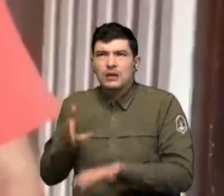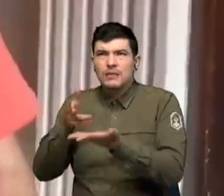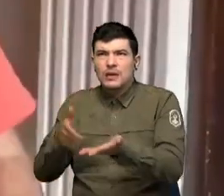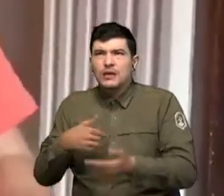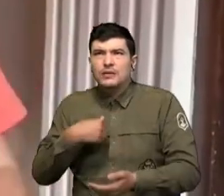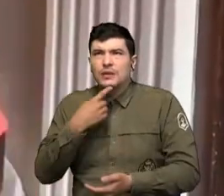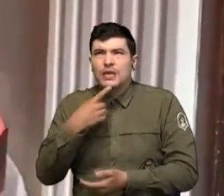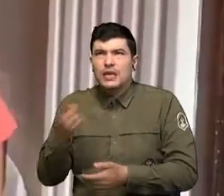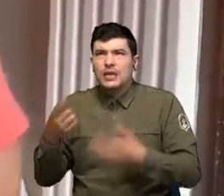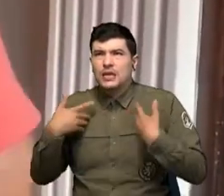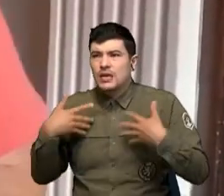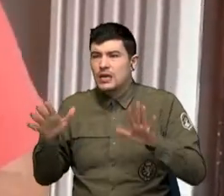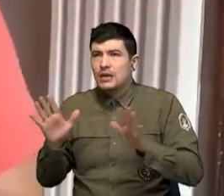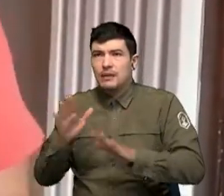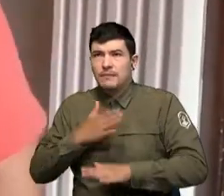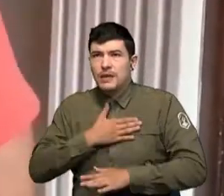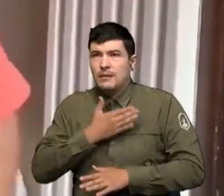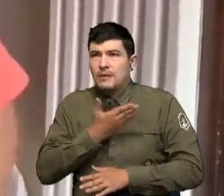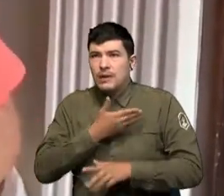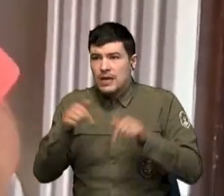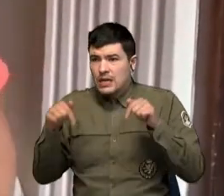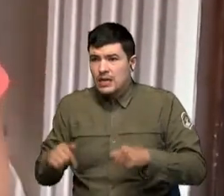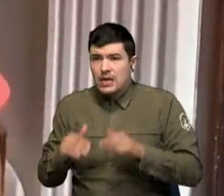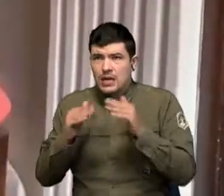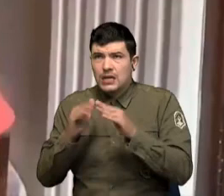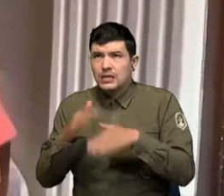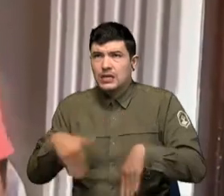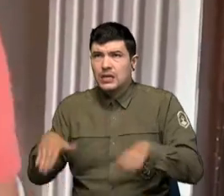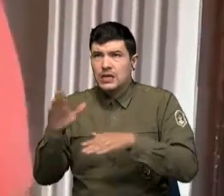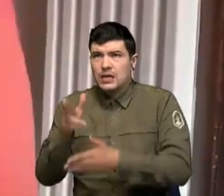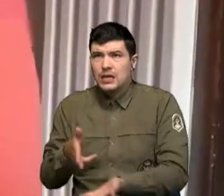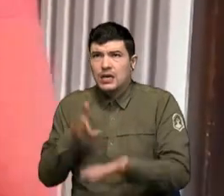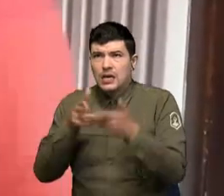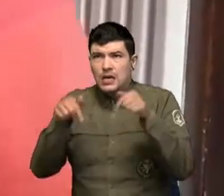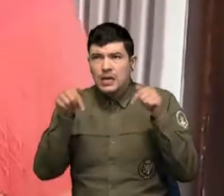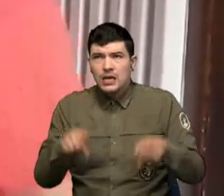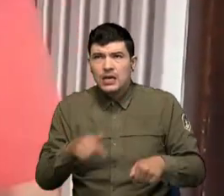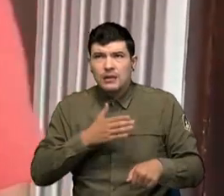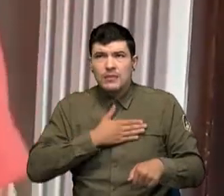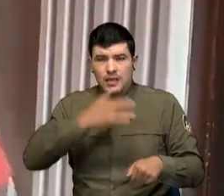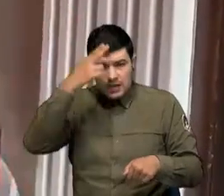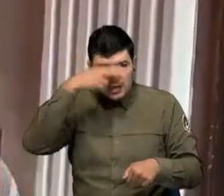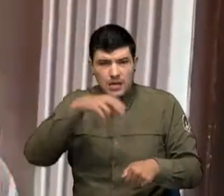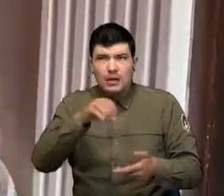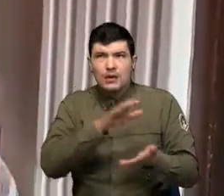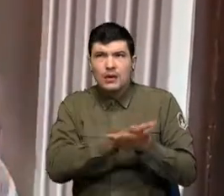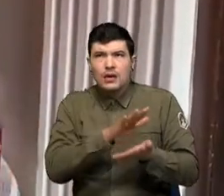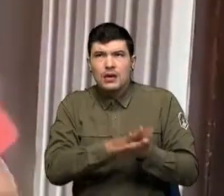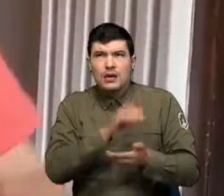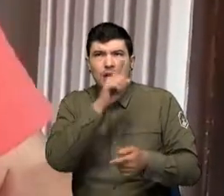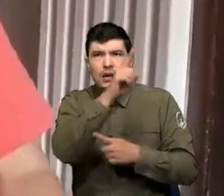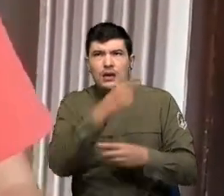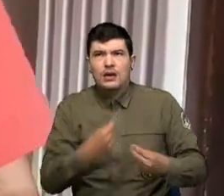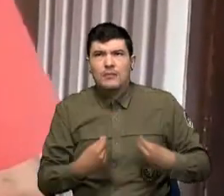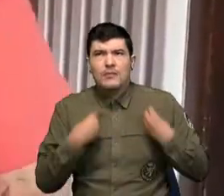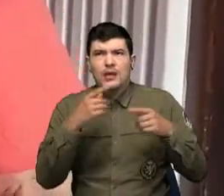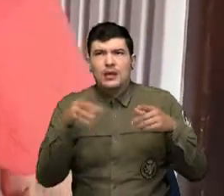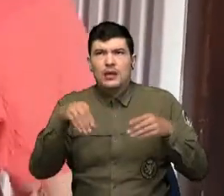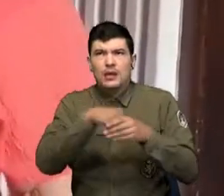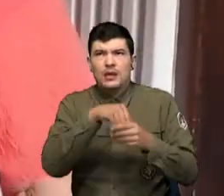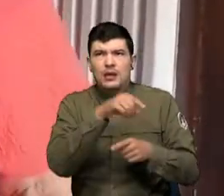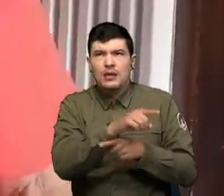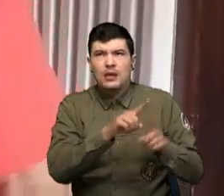mire, por mi madre que está muerta, aquí no hay pistolas y aquí no han salido tiros. Mi hijo muy tranquilo, él vive viendo películas arriba, él no se mete en